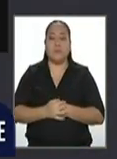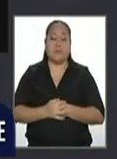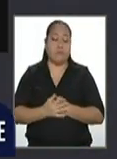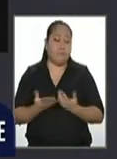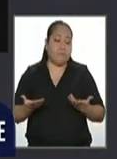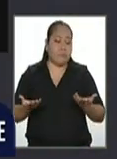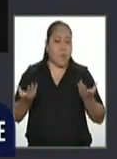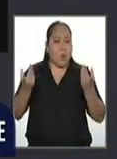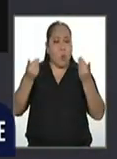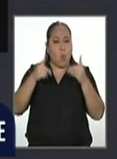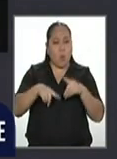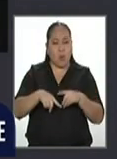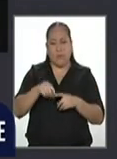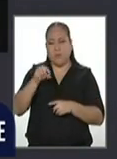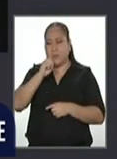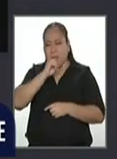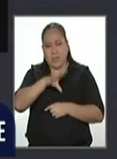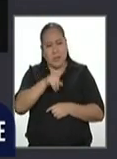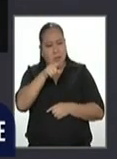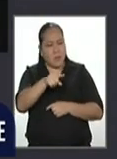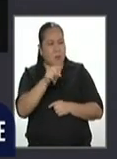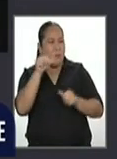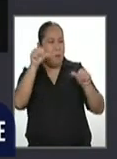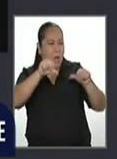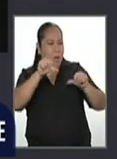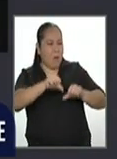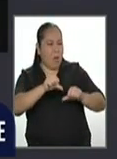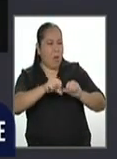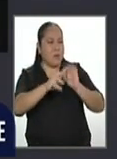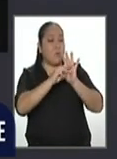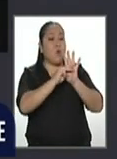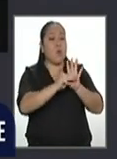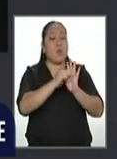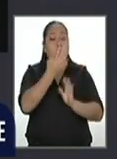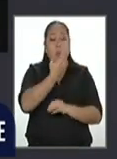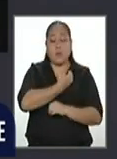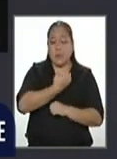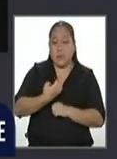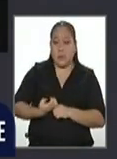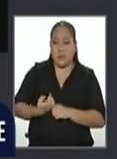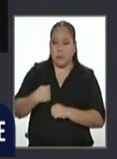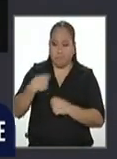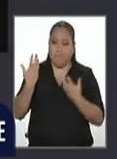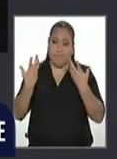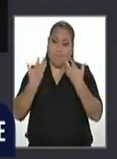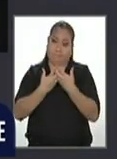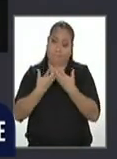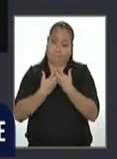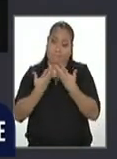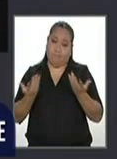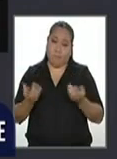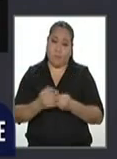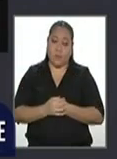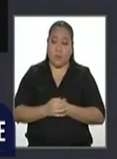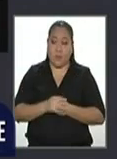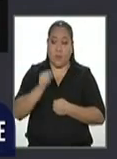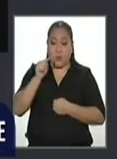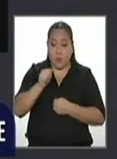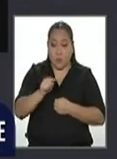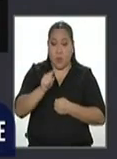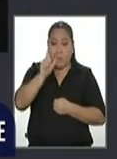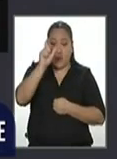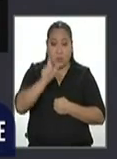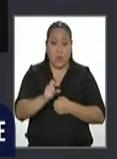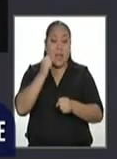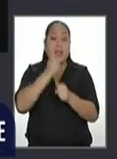Cuando criticamos este modelo de Estado, hay que ser coherentes, porque si uno ha trabajado